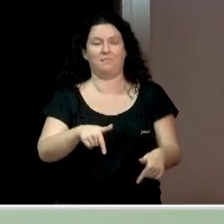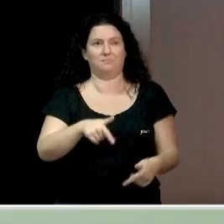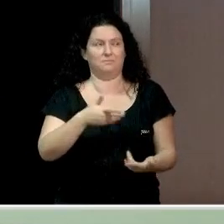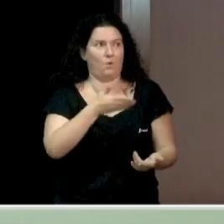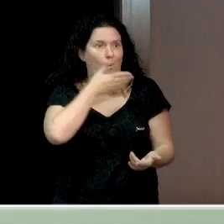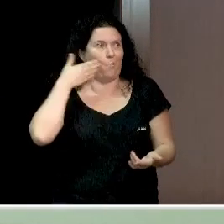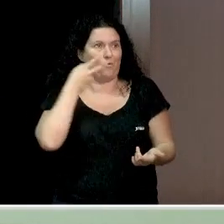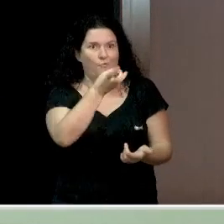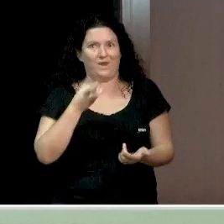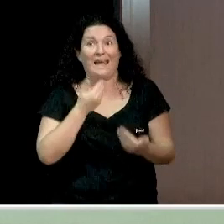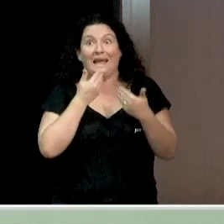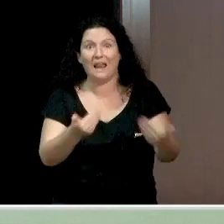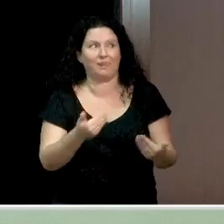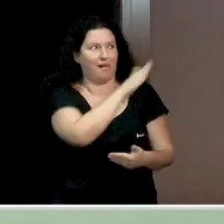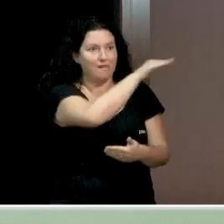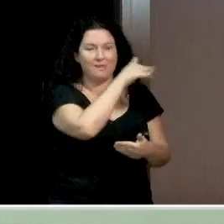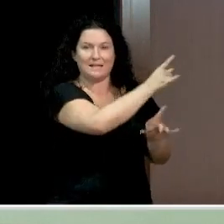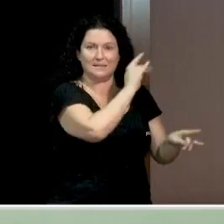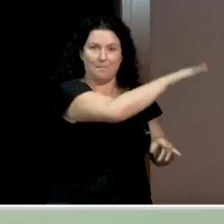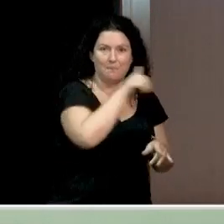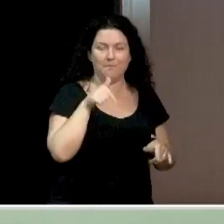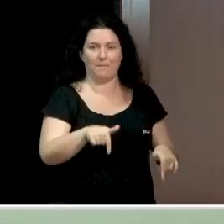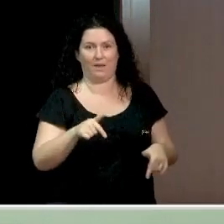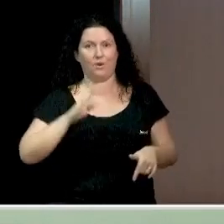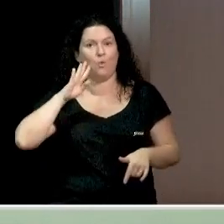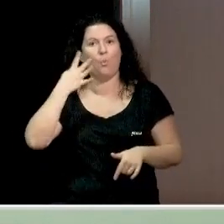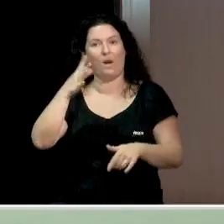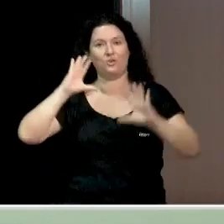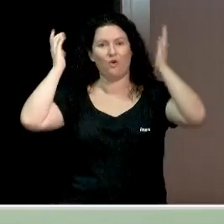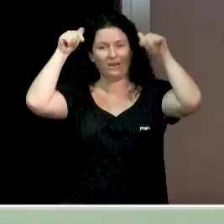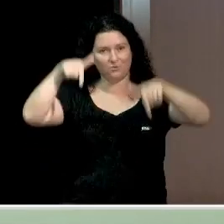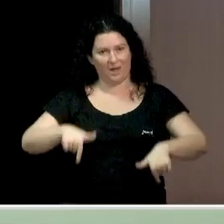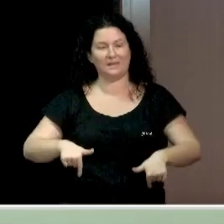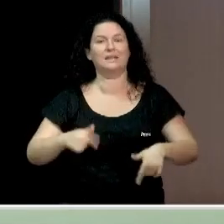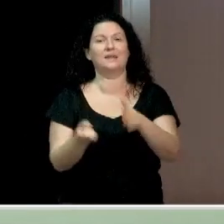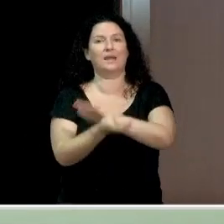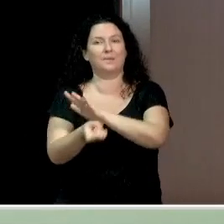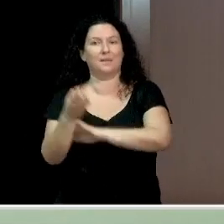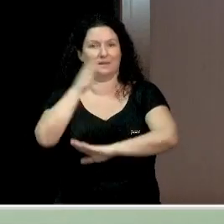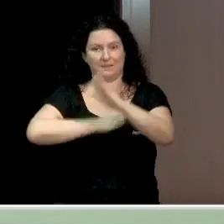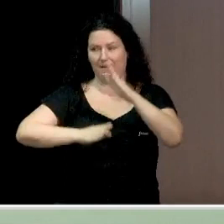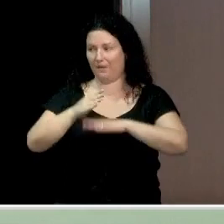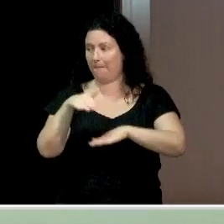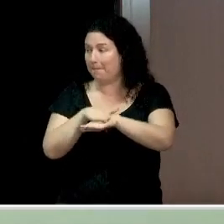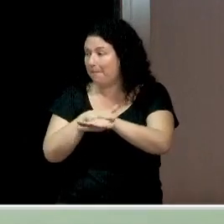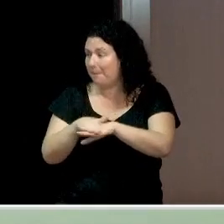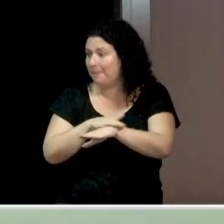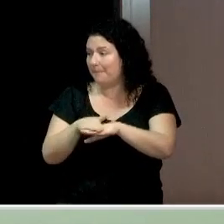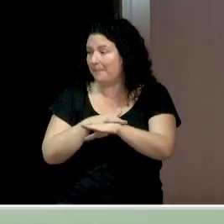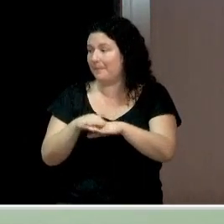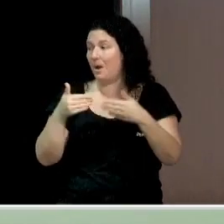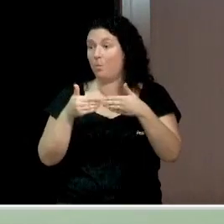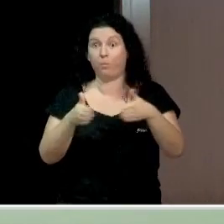tenerte hoy aquí con nosotros en el cuarto Congreso de Emprendimiento, Empleo y Discapacidad en la Universidad de Alicante. Disculpar que la inauguración a